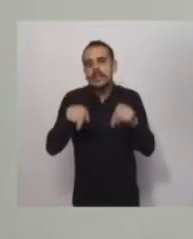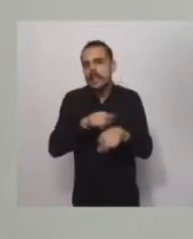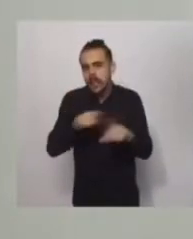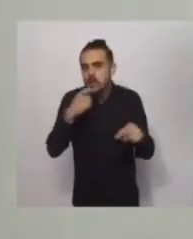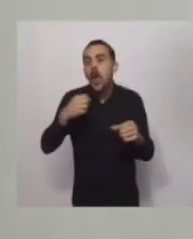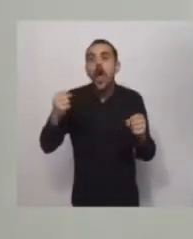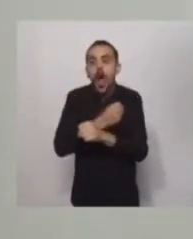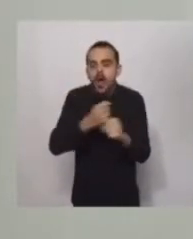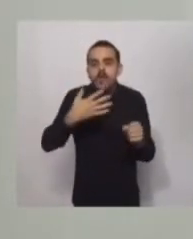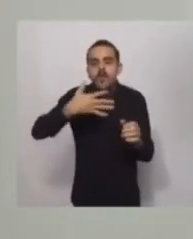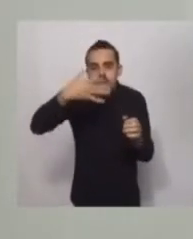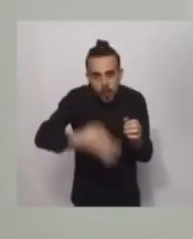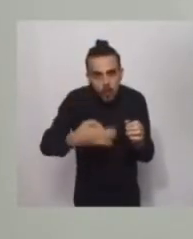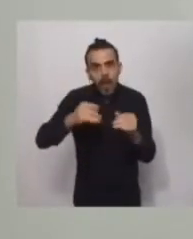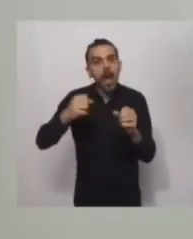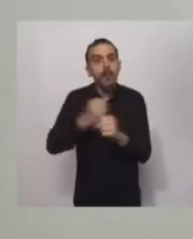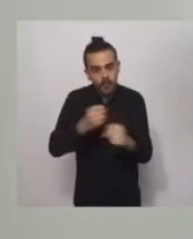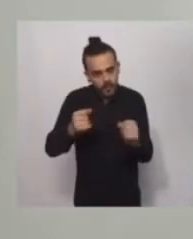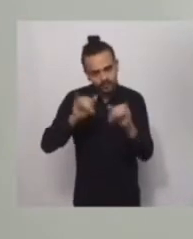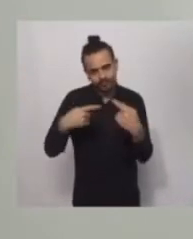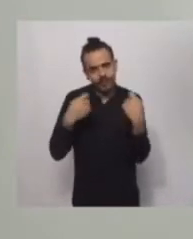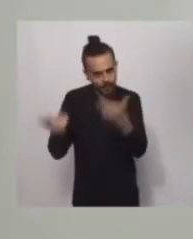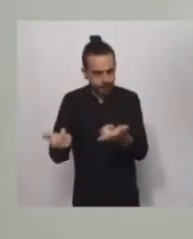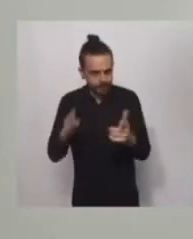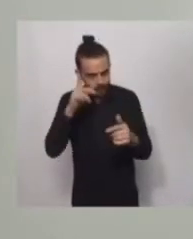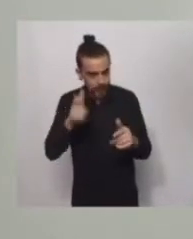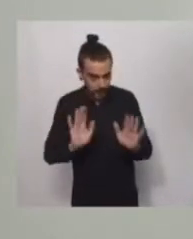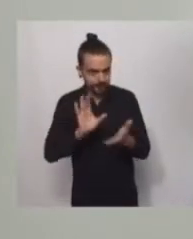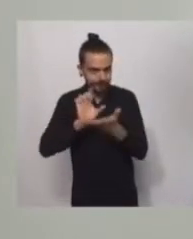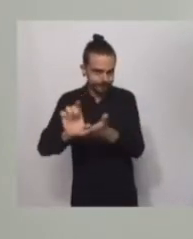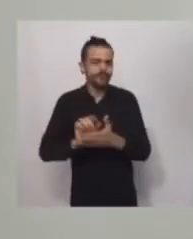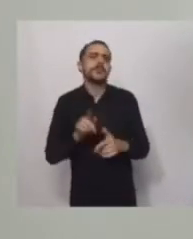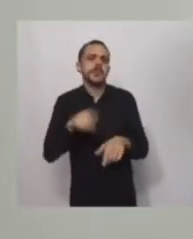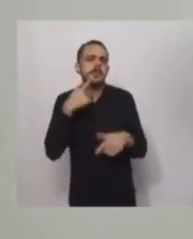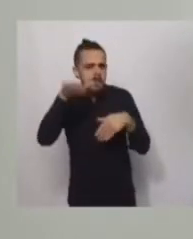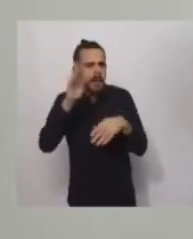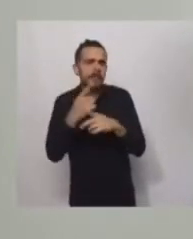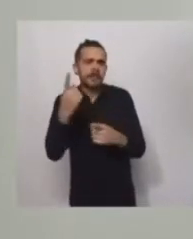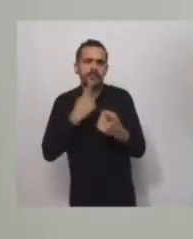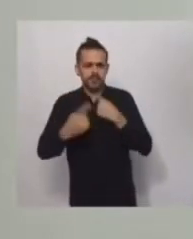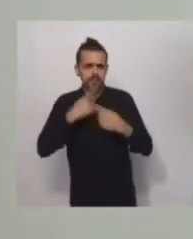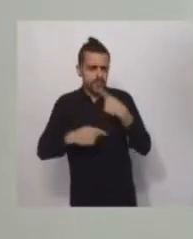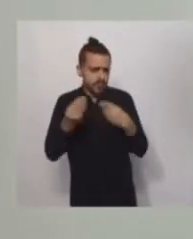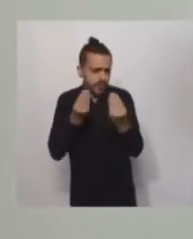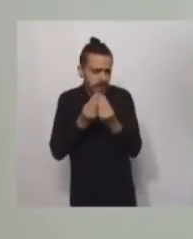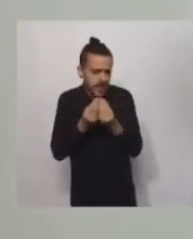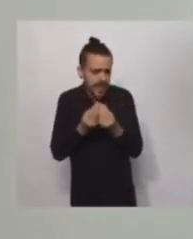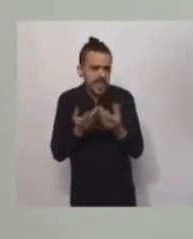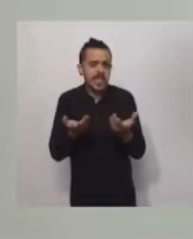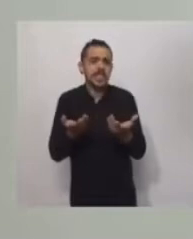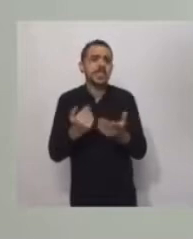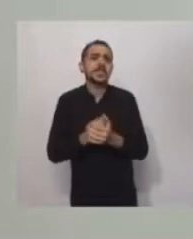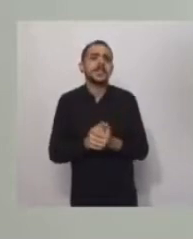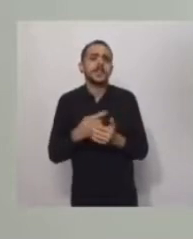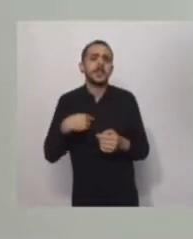análisis académico vamos a hacer el año que viene Claro. para otorgar becas, porque veníamos con una modalidad de evaluar a través de